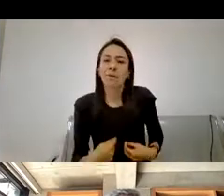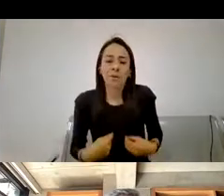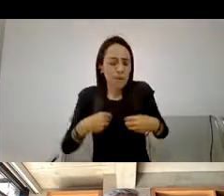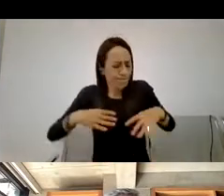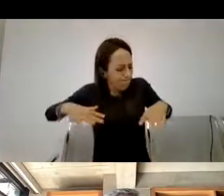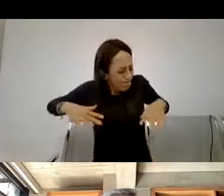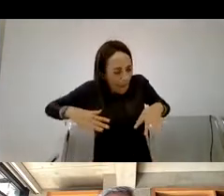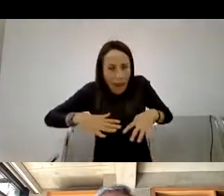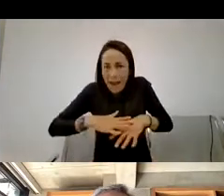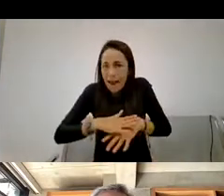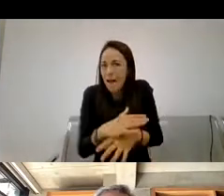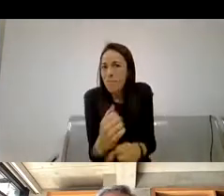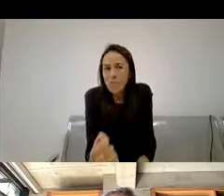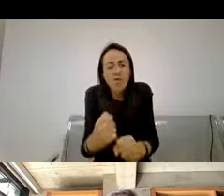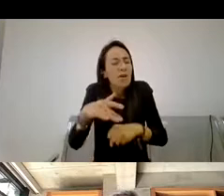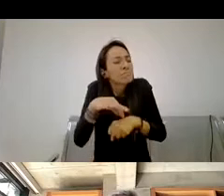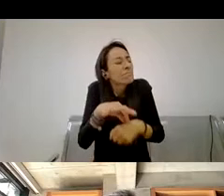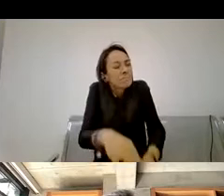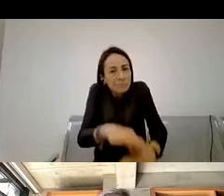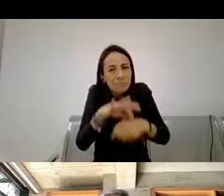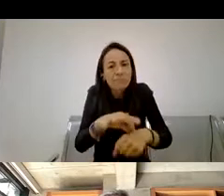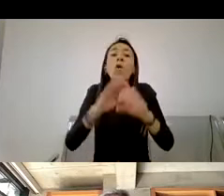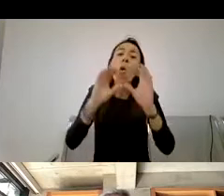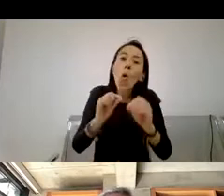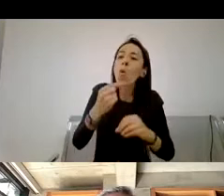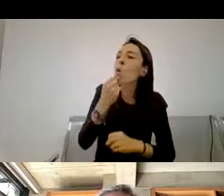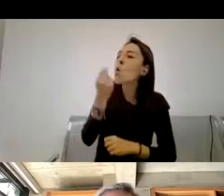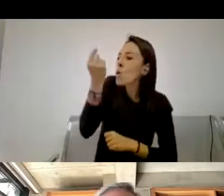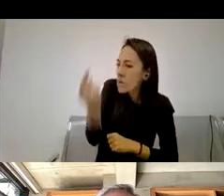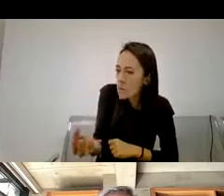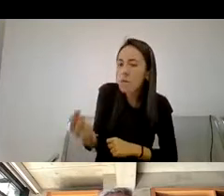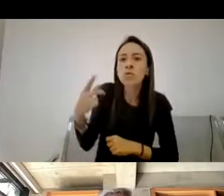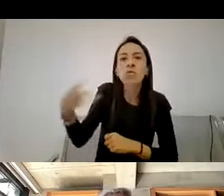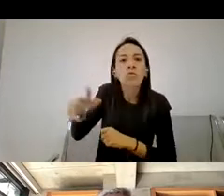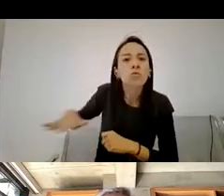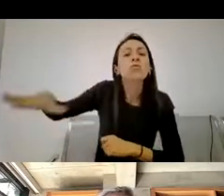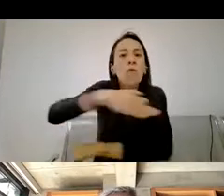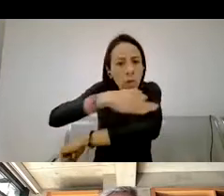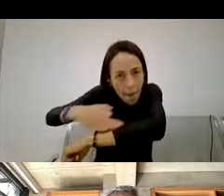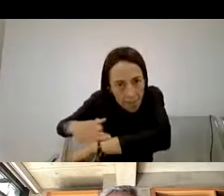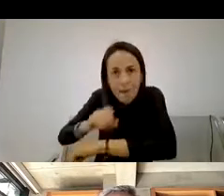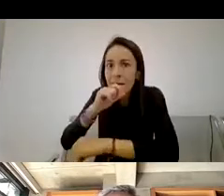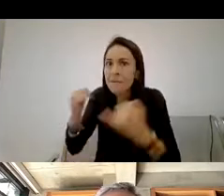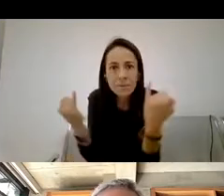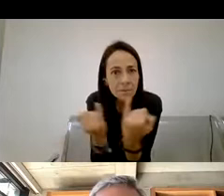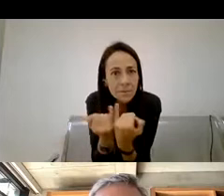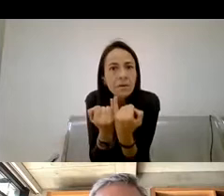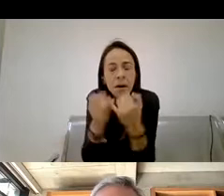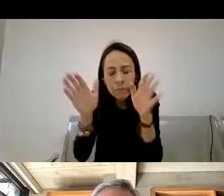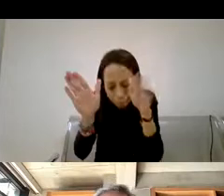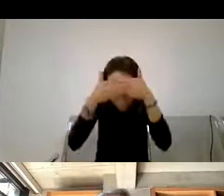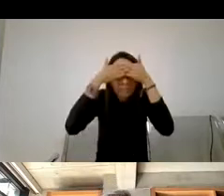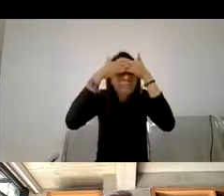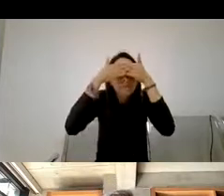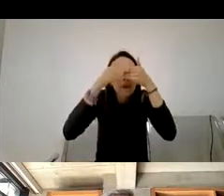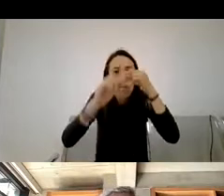niño o su familia aprende lengua de señas mexicana y entonces deja de estar incomunicado con